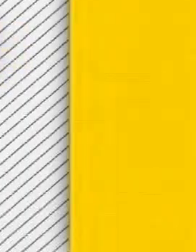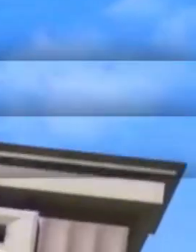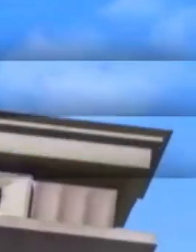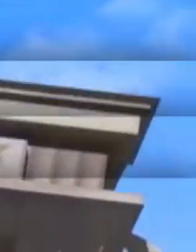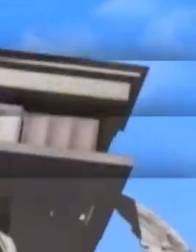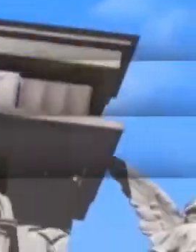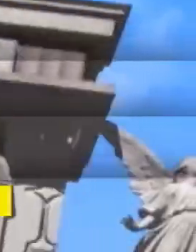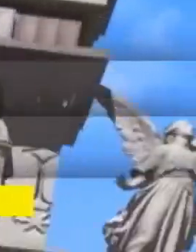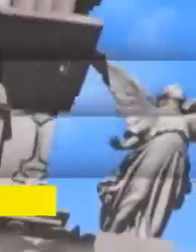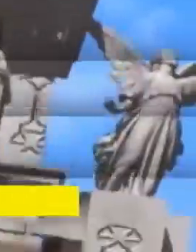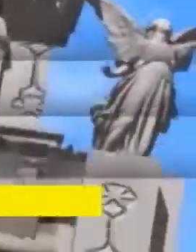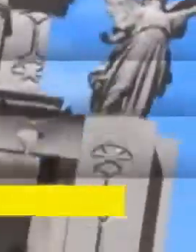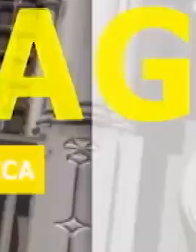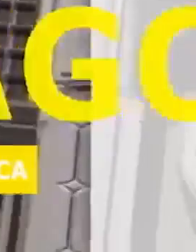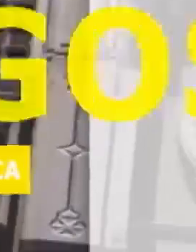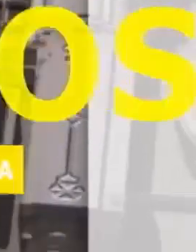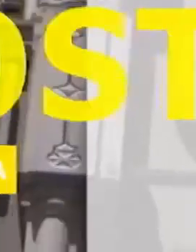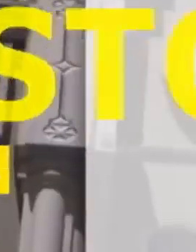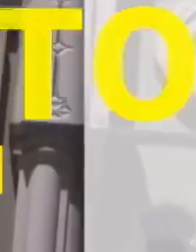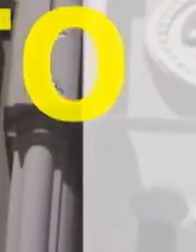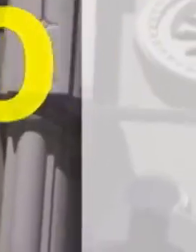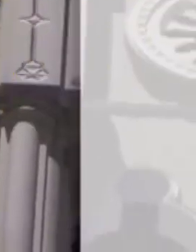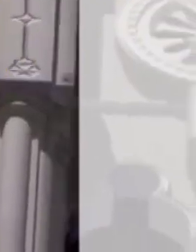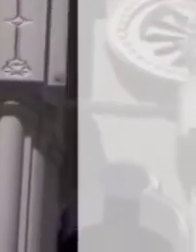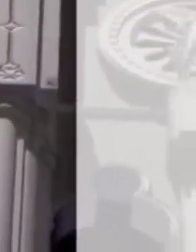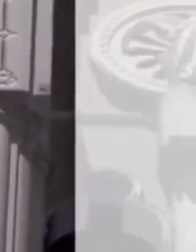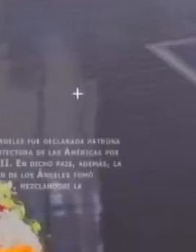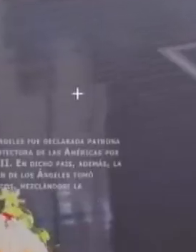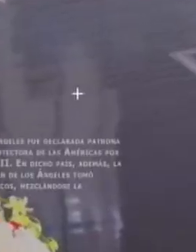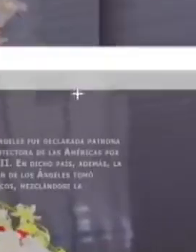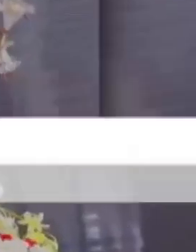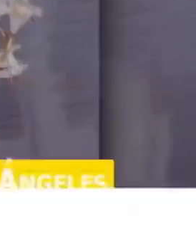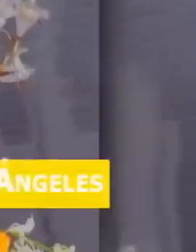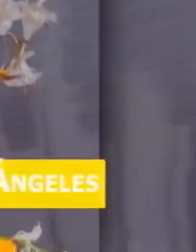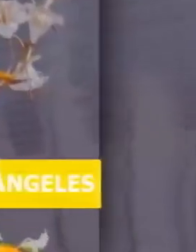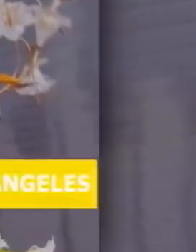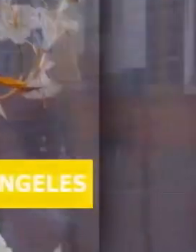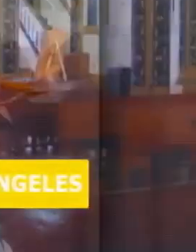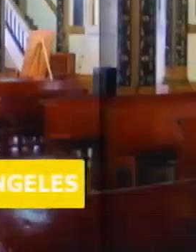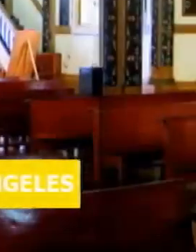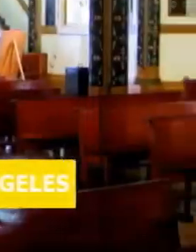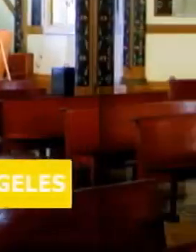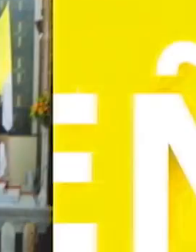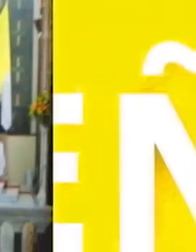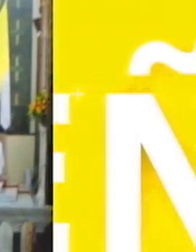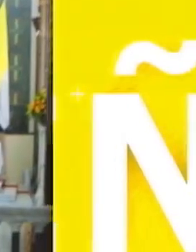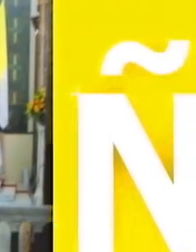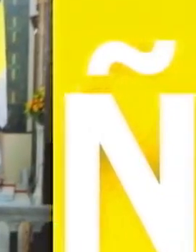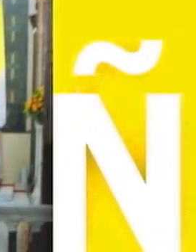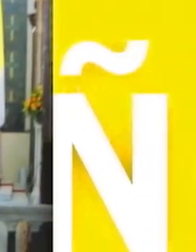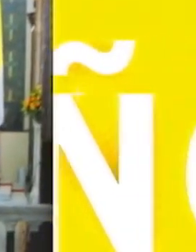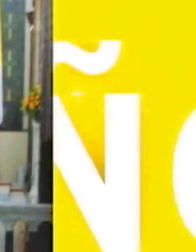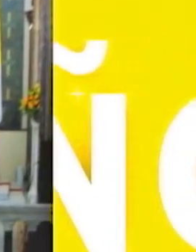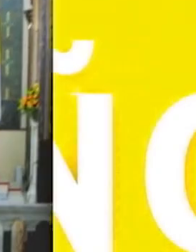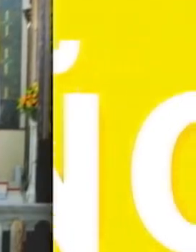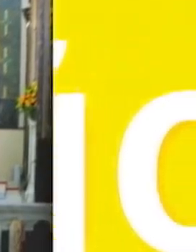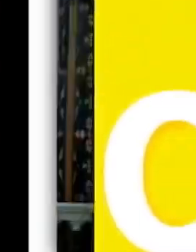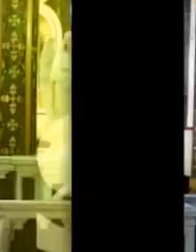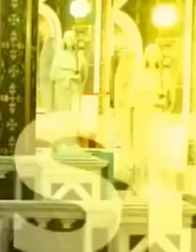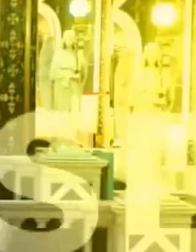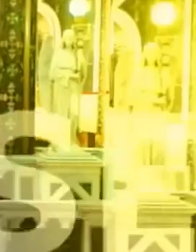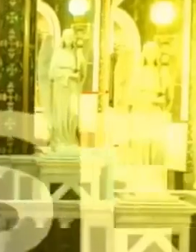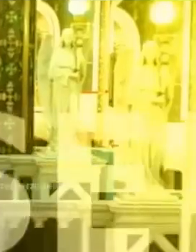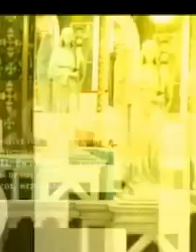las tradiciones católicas de nuestro país, el Rosario de la Luz, dedicado a Nuestra Señora de Los